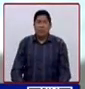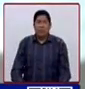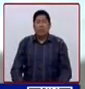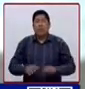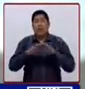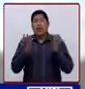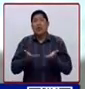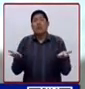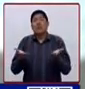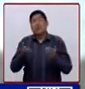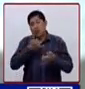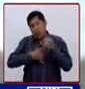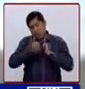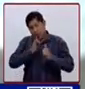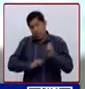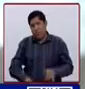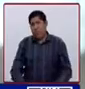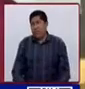por lo general toman?